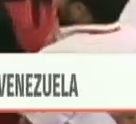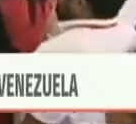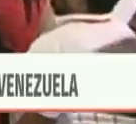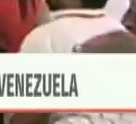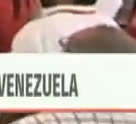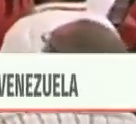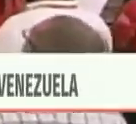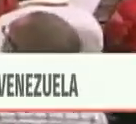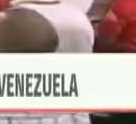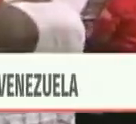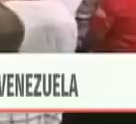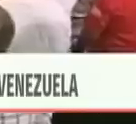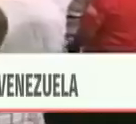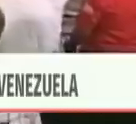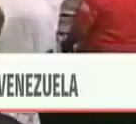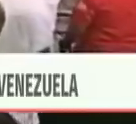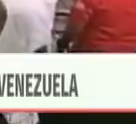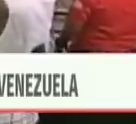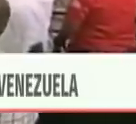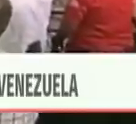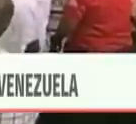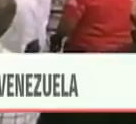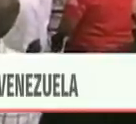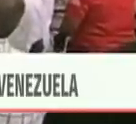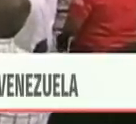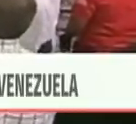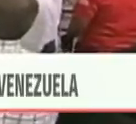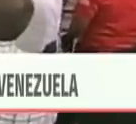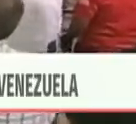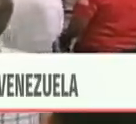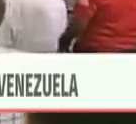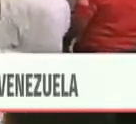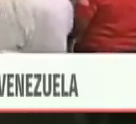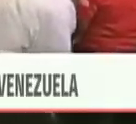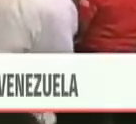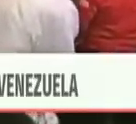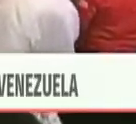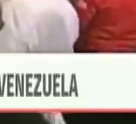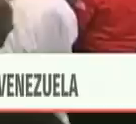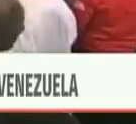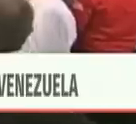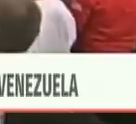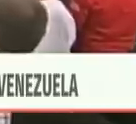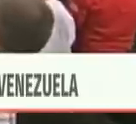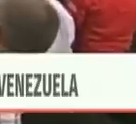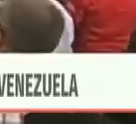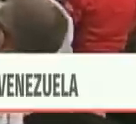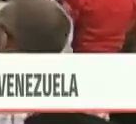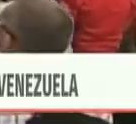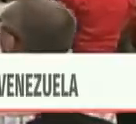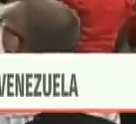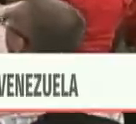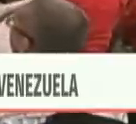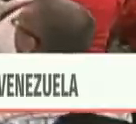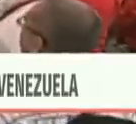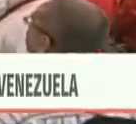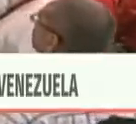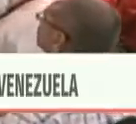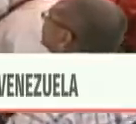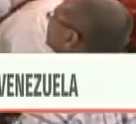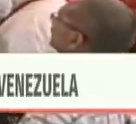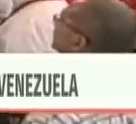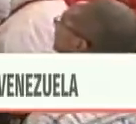el Transporte, Hipólito Abreu. Esta gran misión es una iniciativa que se gestiona como parte del programa de